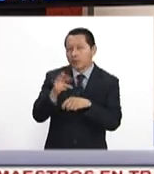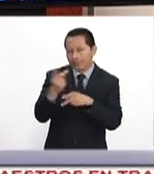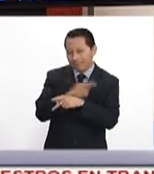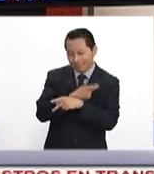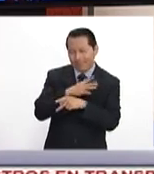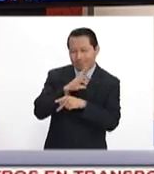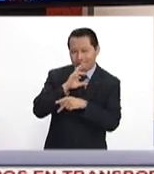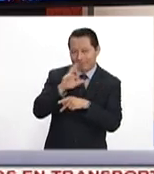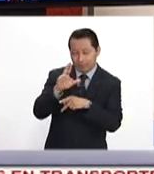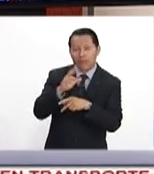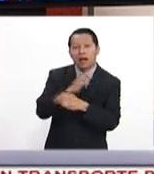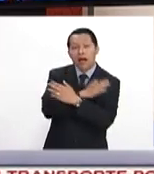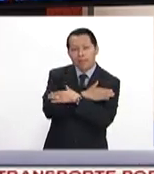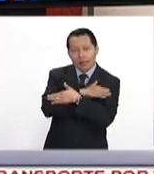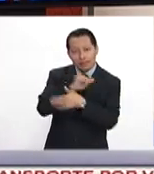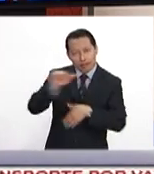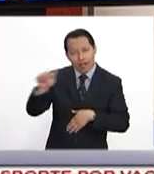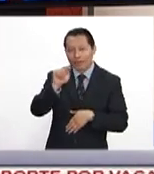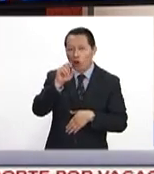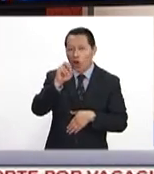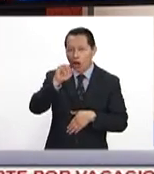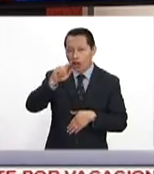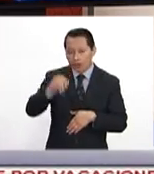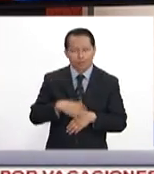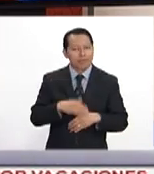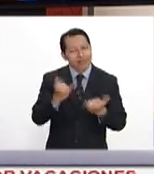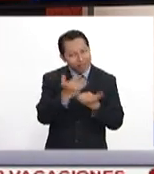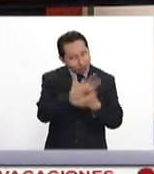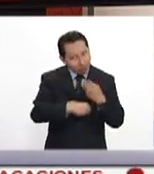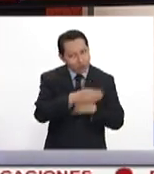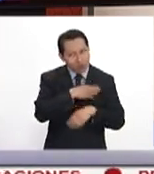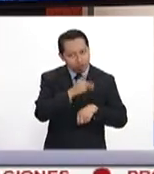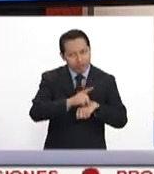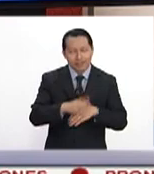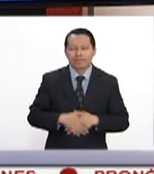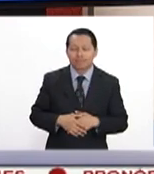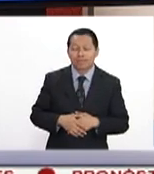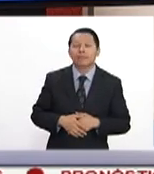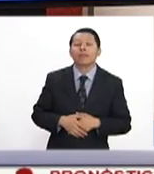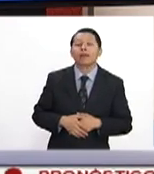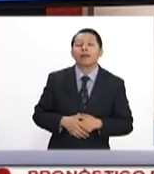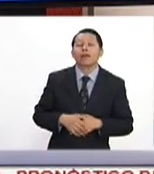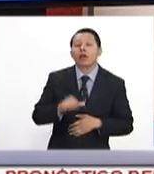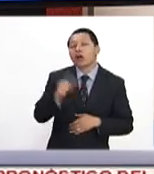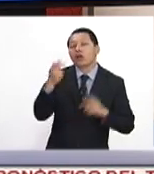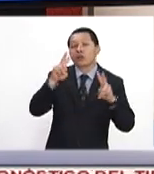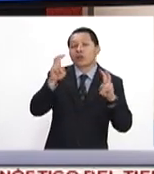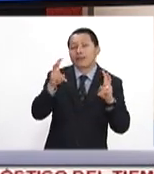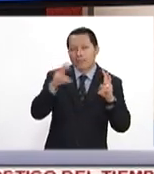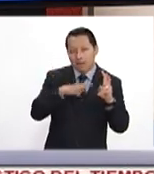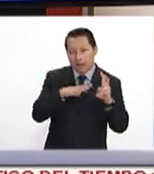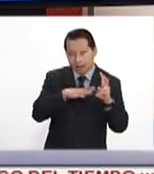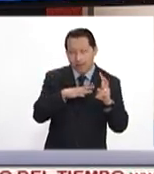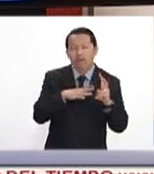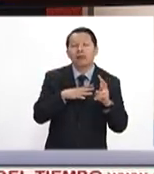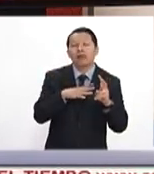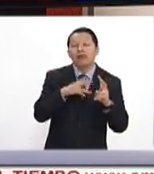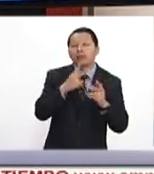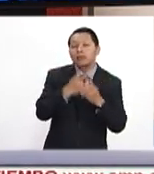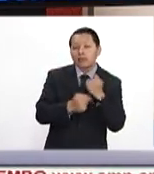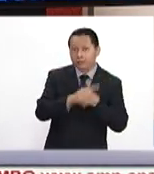fuerte abrazo hasta Toronto. Igualmente, muy buenos días. Hasta luego. Y en más temas bilaterales, México y Colombia estrechan